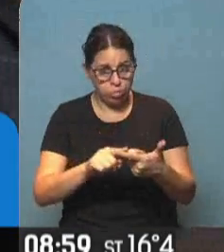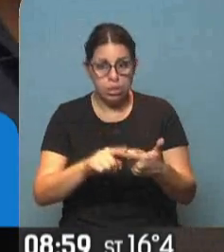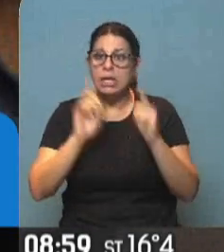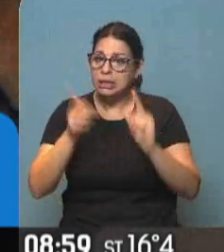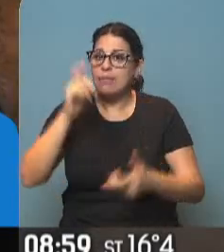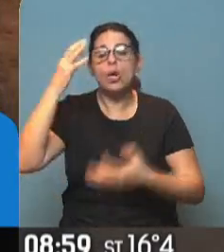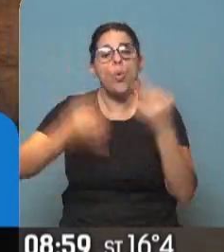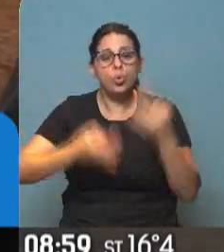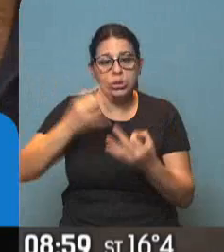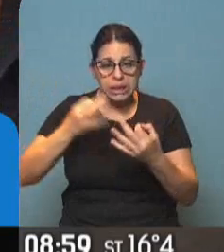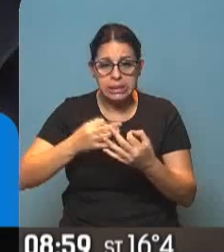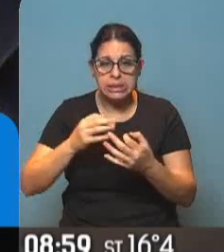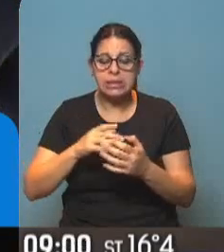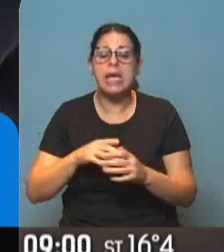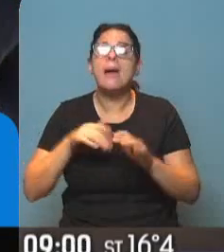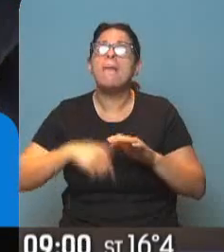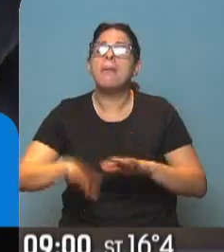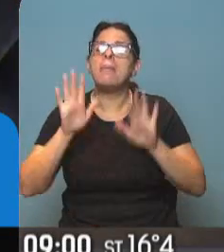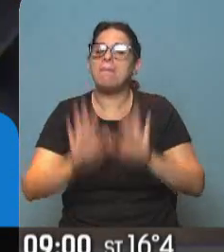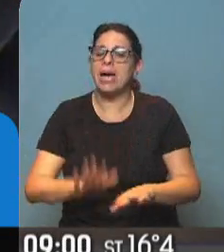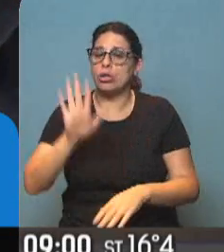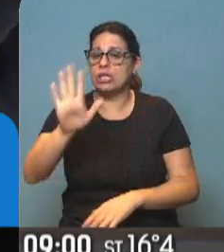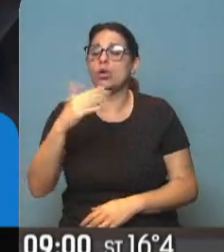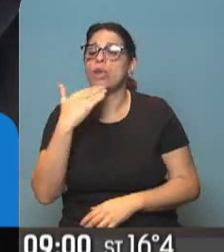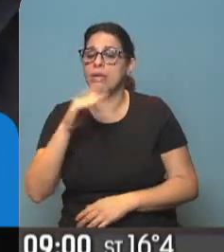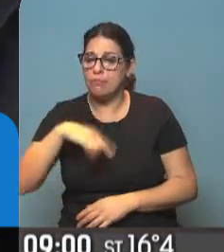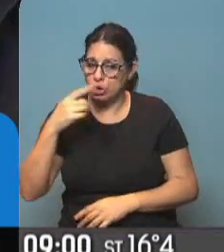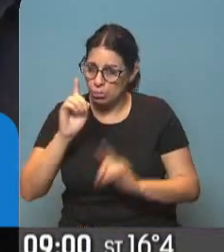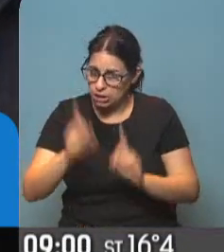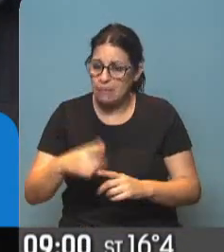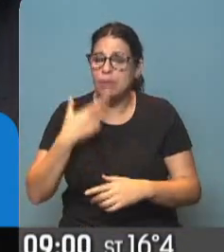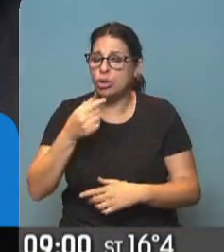y judiciales que se prenden a esta medida del 5 de abril y la protesta en la carpa en la ciudad de La Plata.